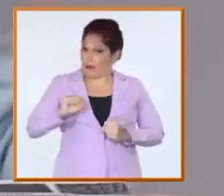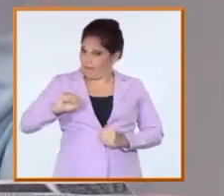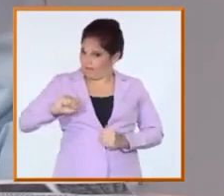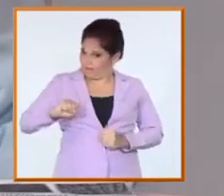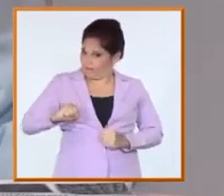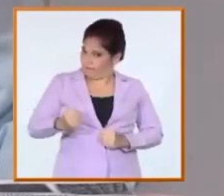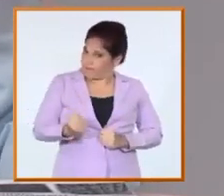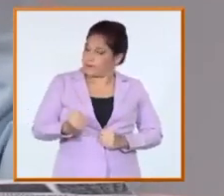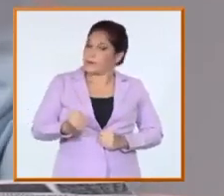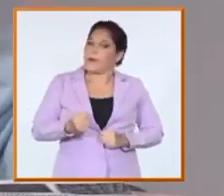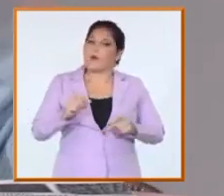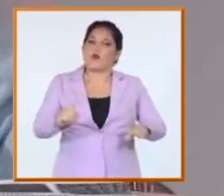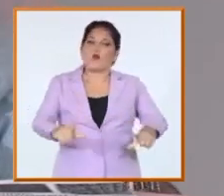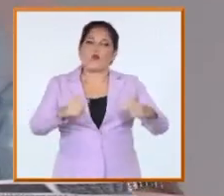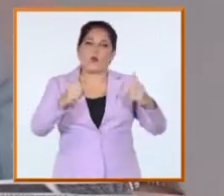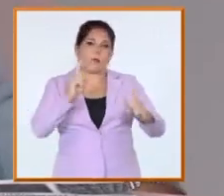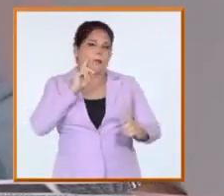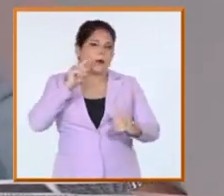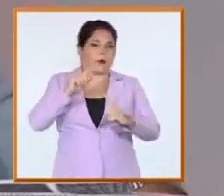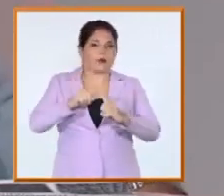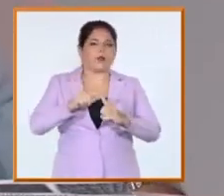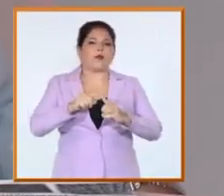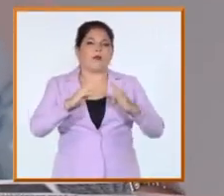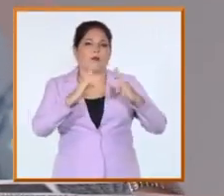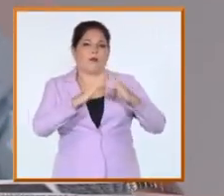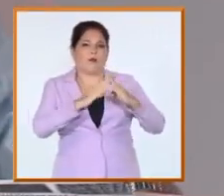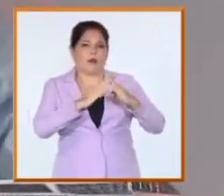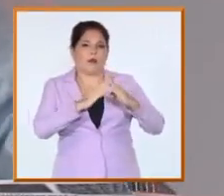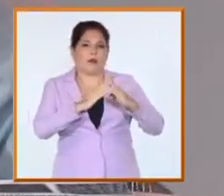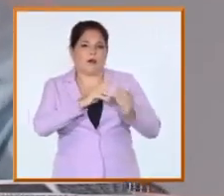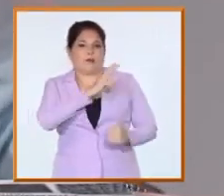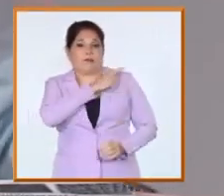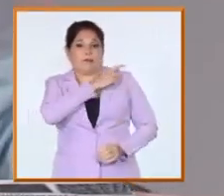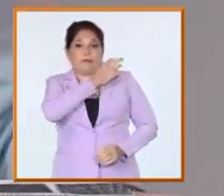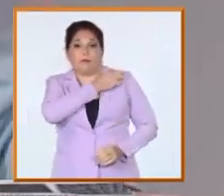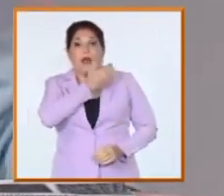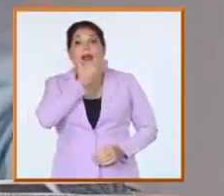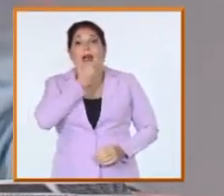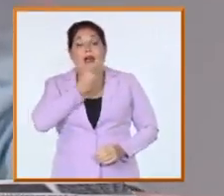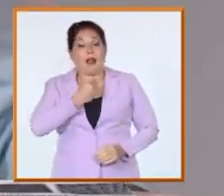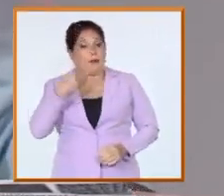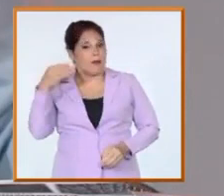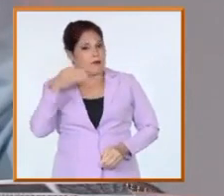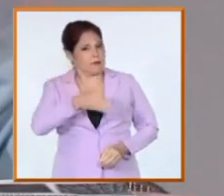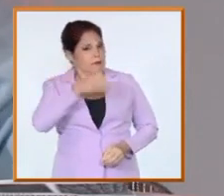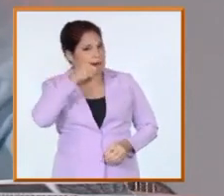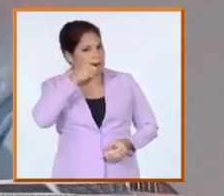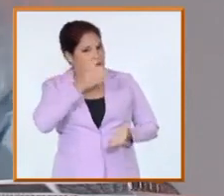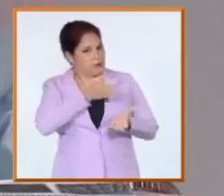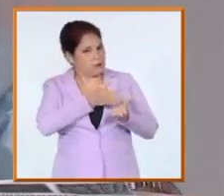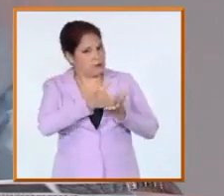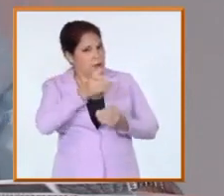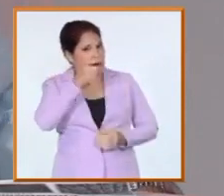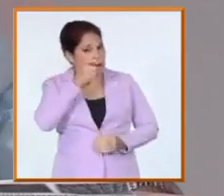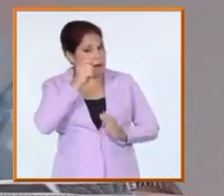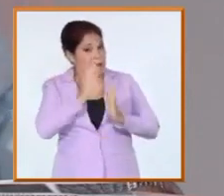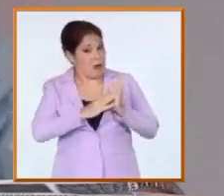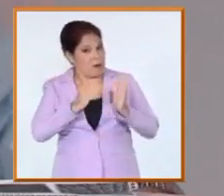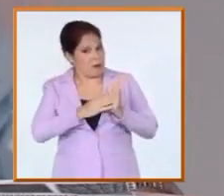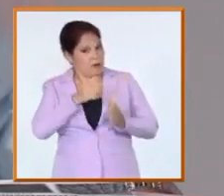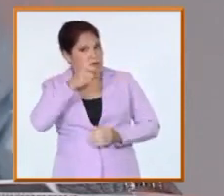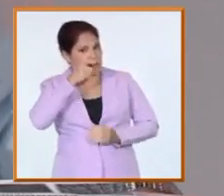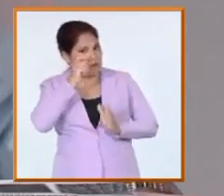buena del compañero o comandante de la Revolución Ramiro que mes a mes